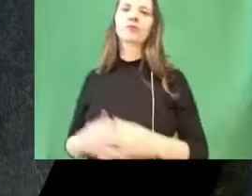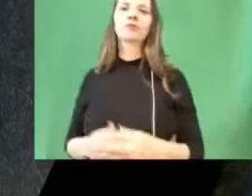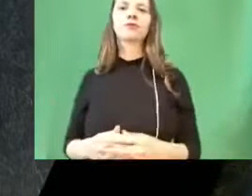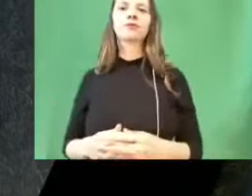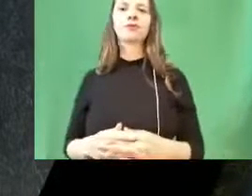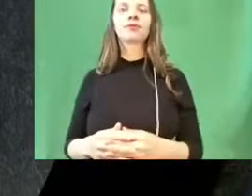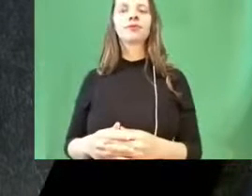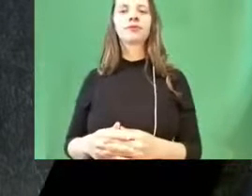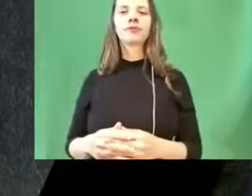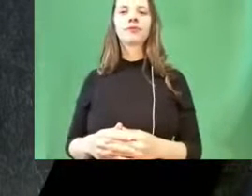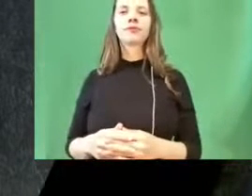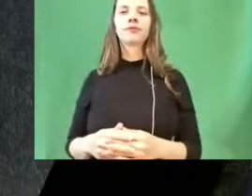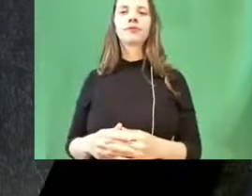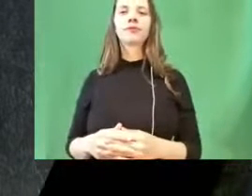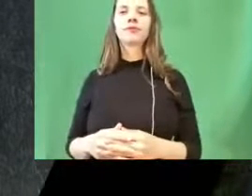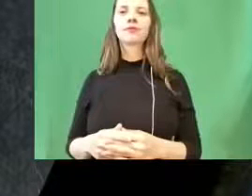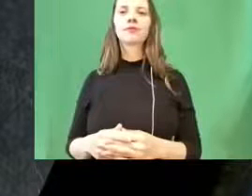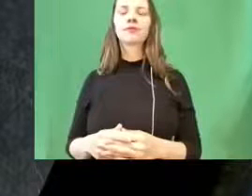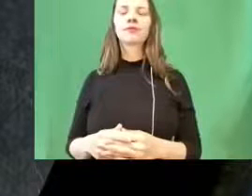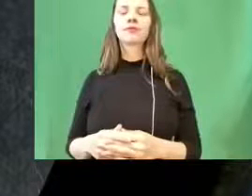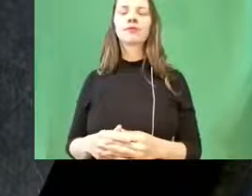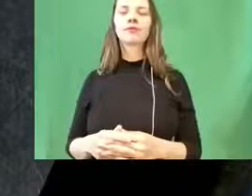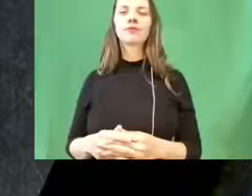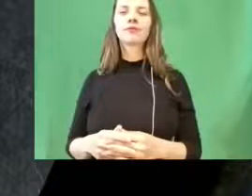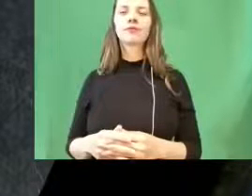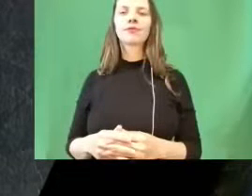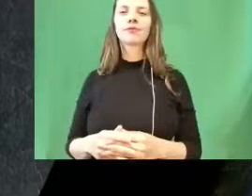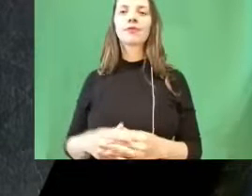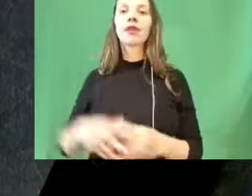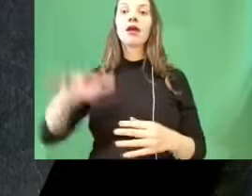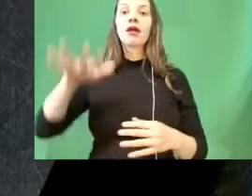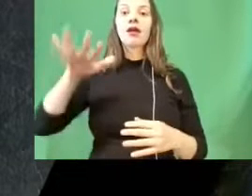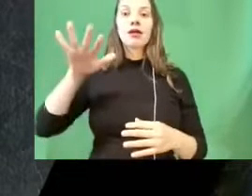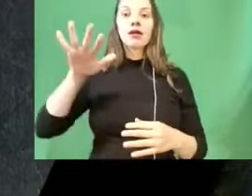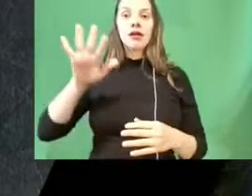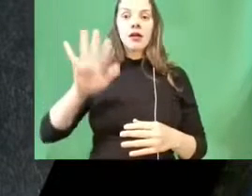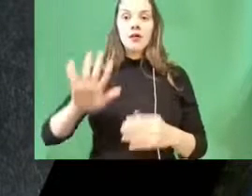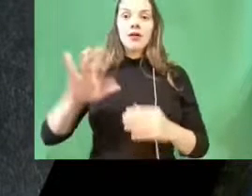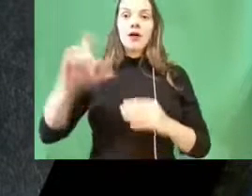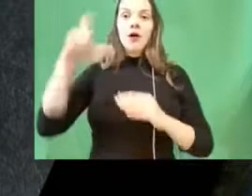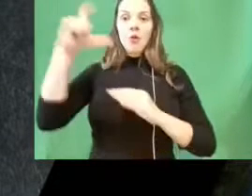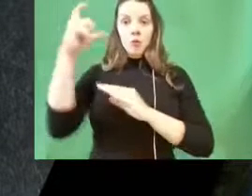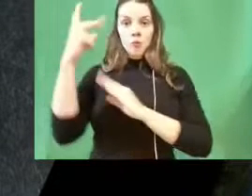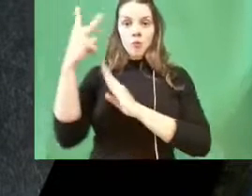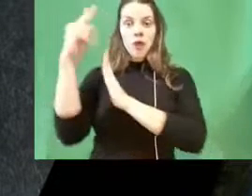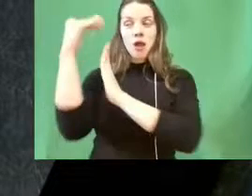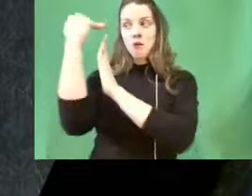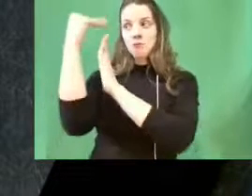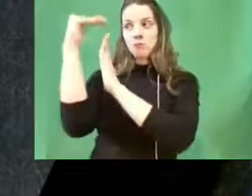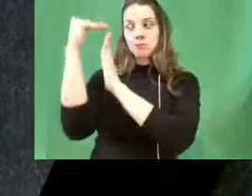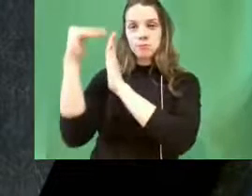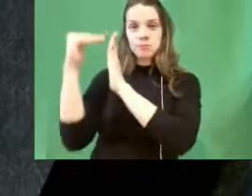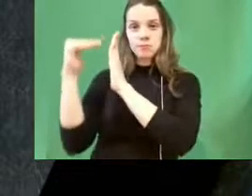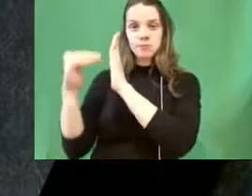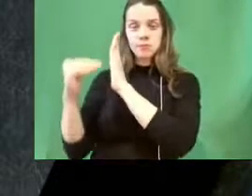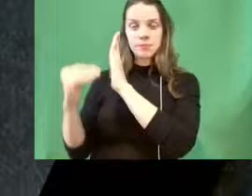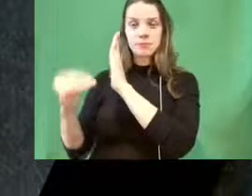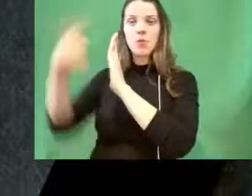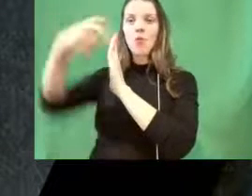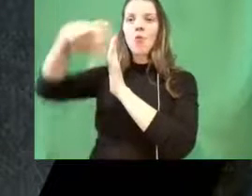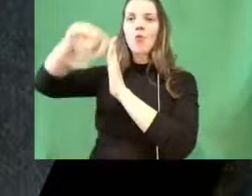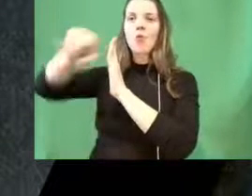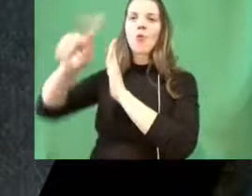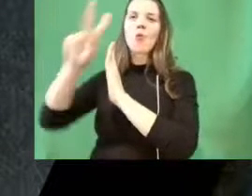quedar en las presentaciones los currículums generales de todos los participantes. Gustavo es arquitecto,